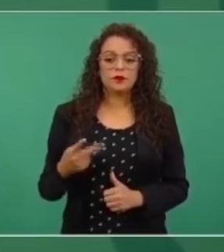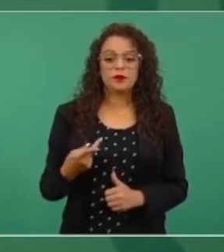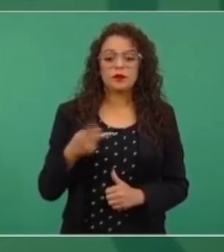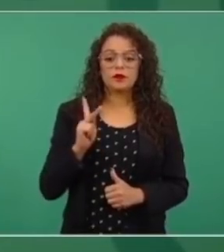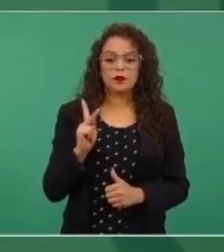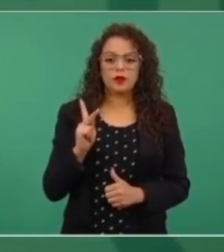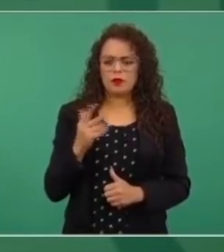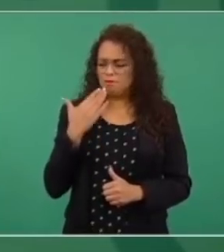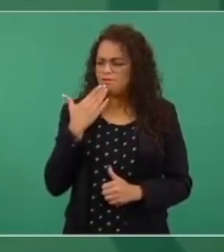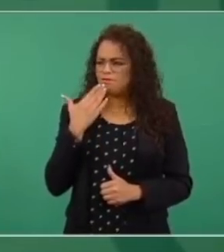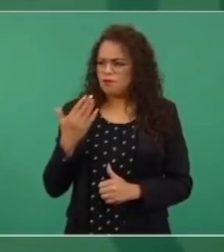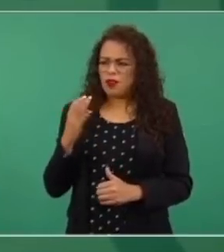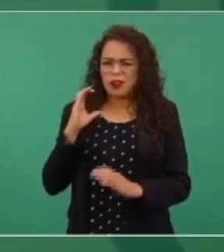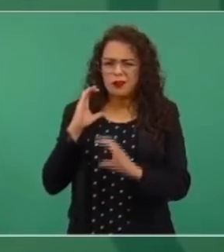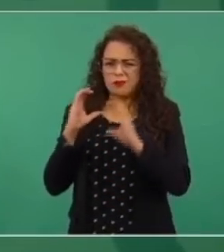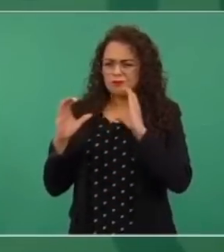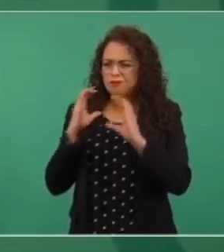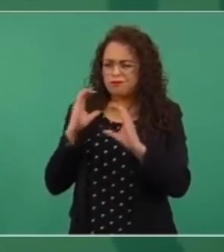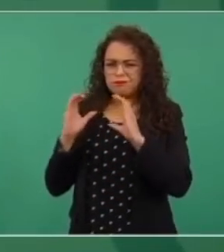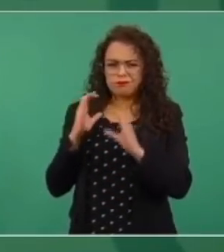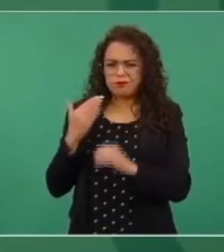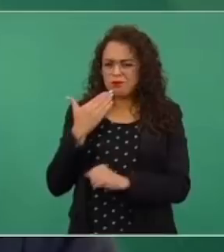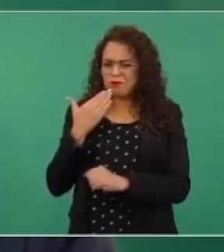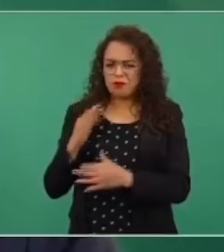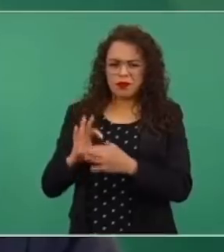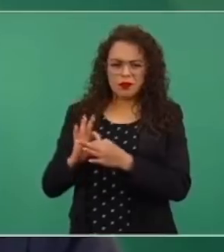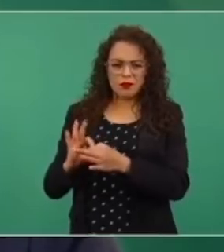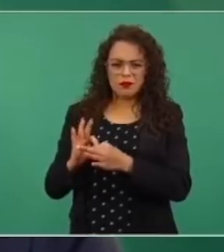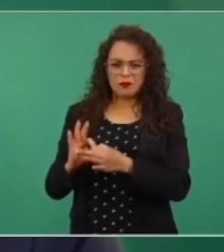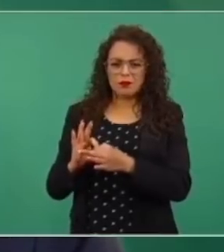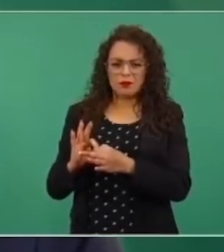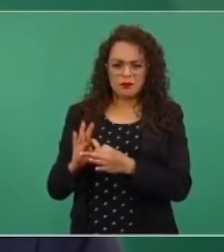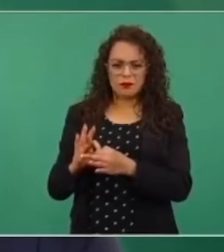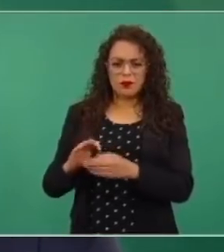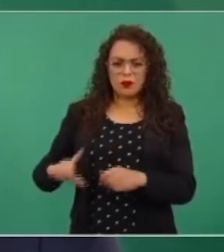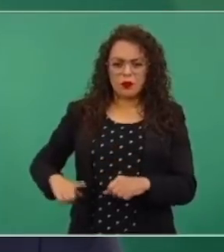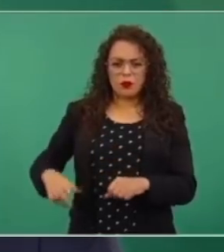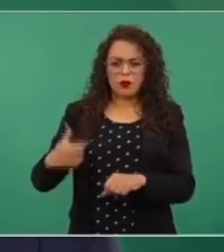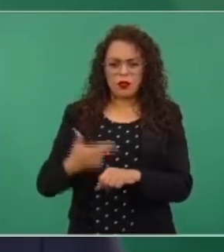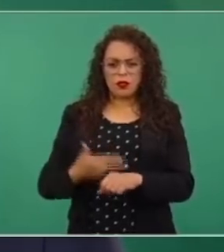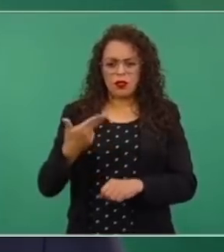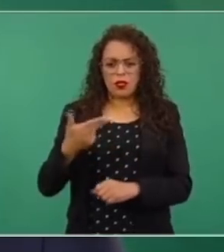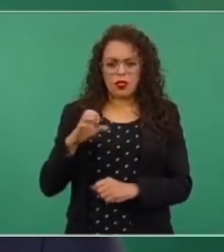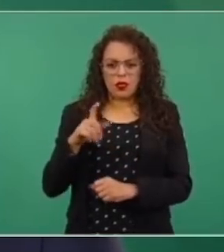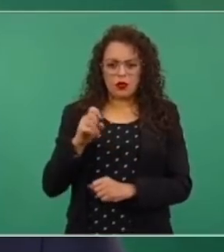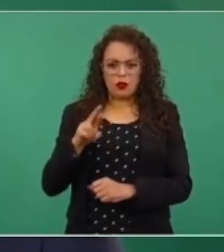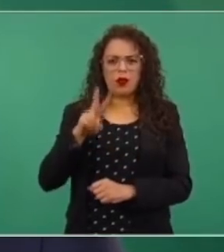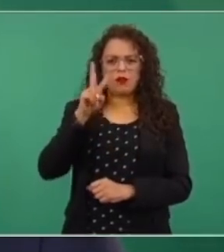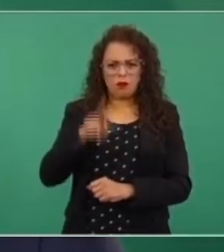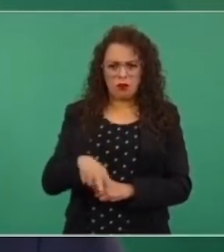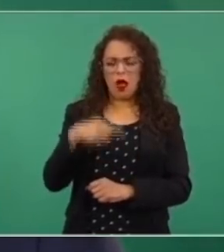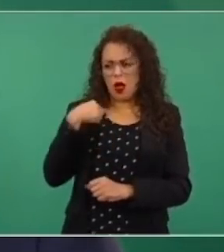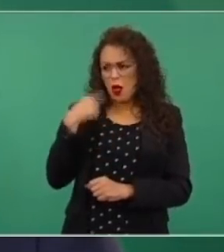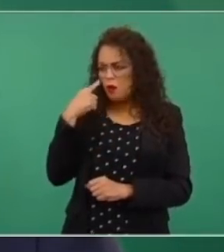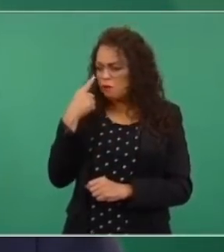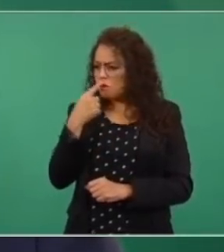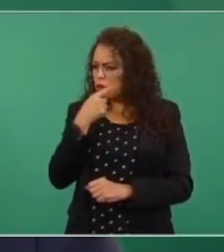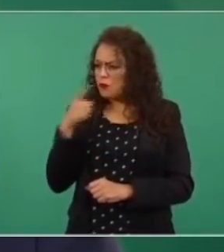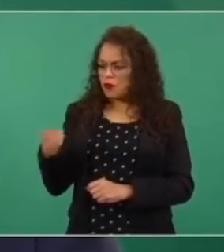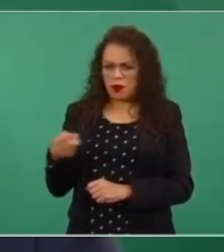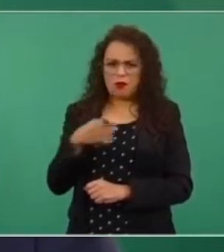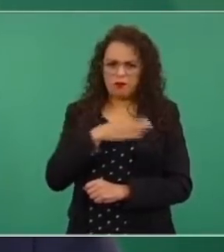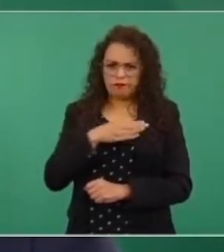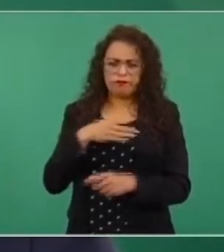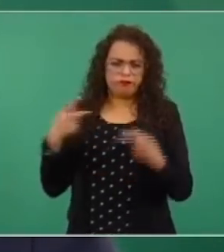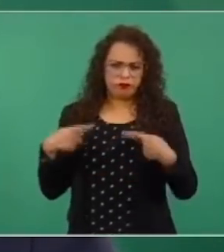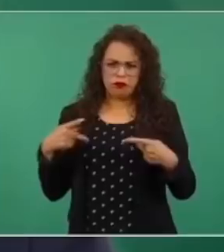buen entendimiento entre el gobernador Héctor Astudillo, que yo tengo un buen concepto de él,